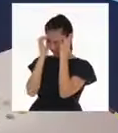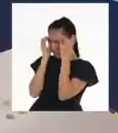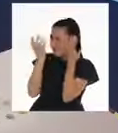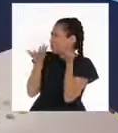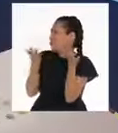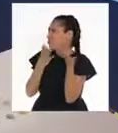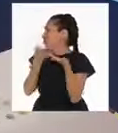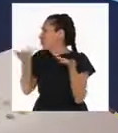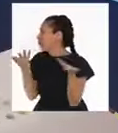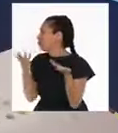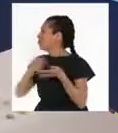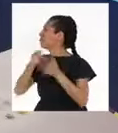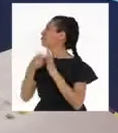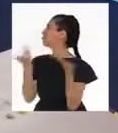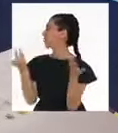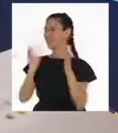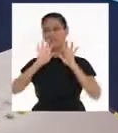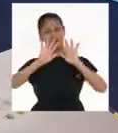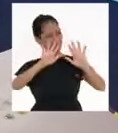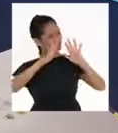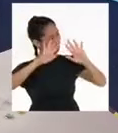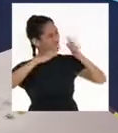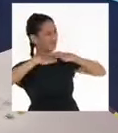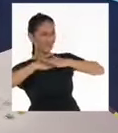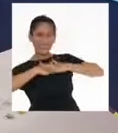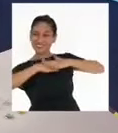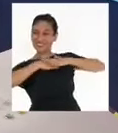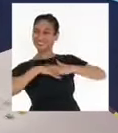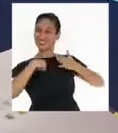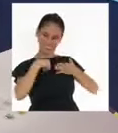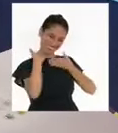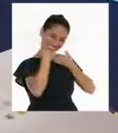Calma, calma. Yo te explico.